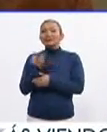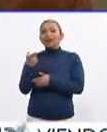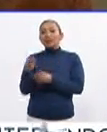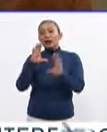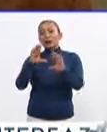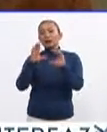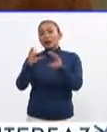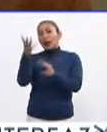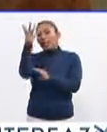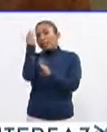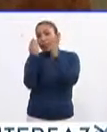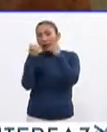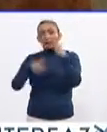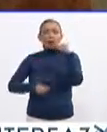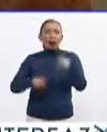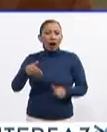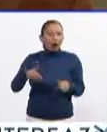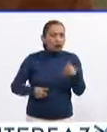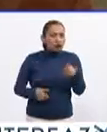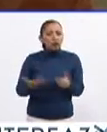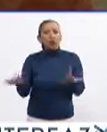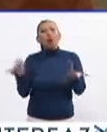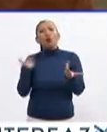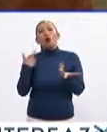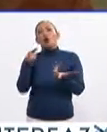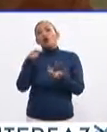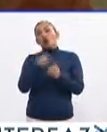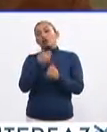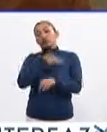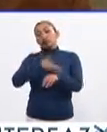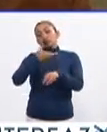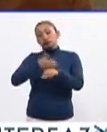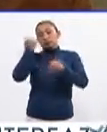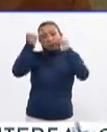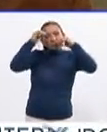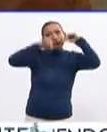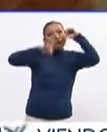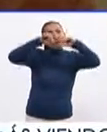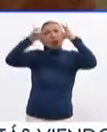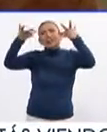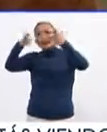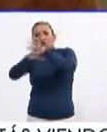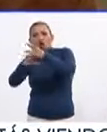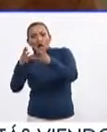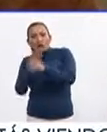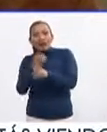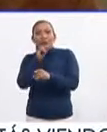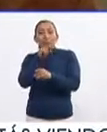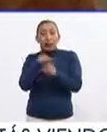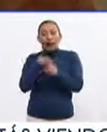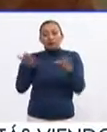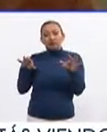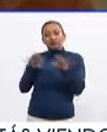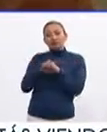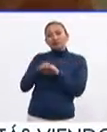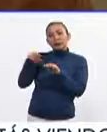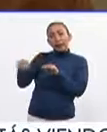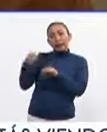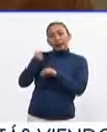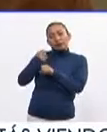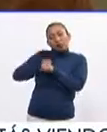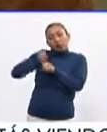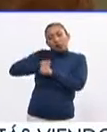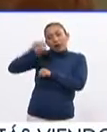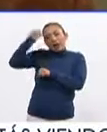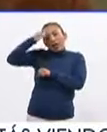la enseñanza-aprendizaje del teatro con los procesos productivos y de creación, y que están muy cerca de la praxis